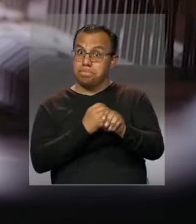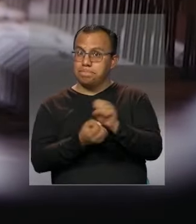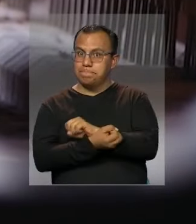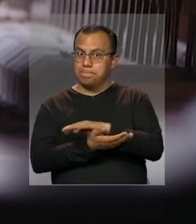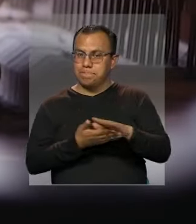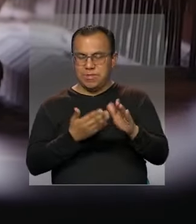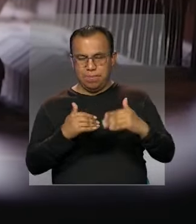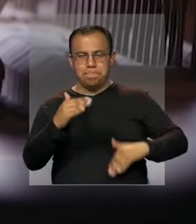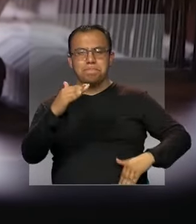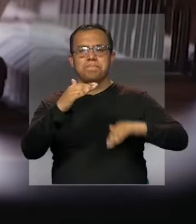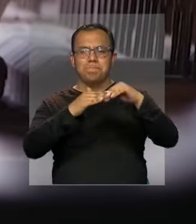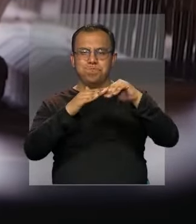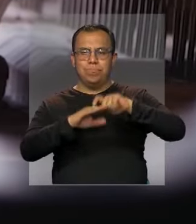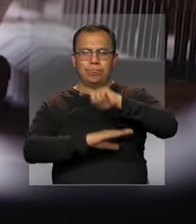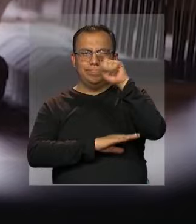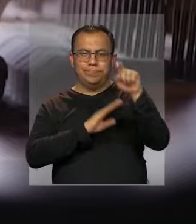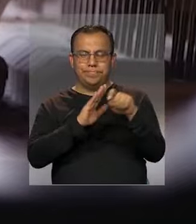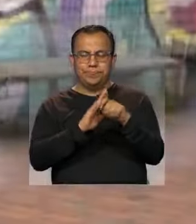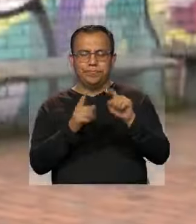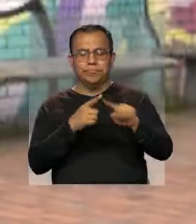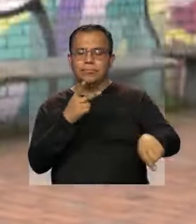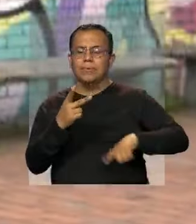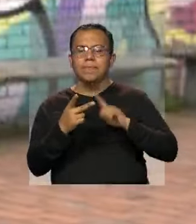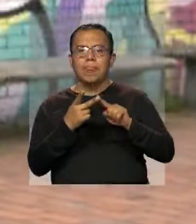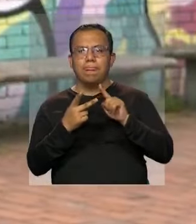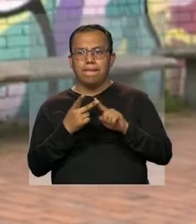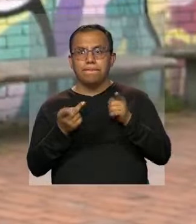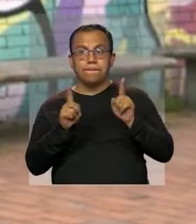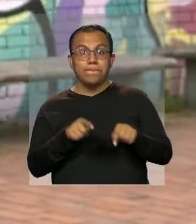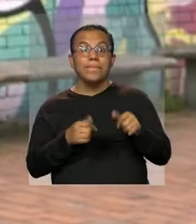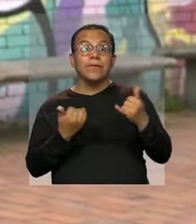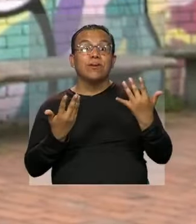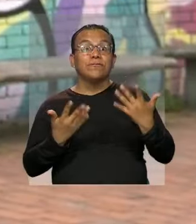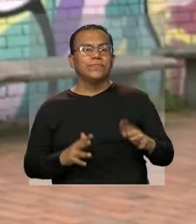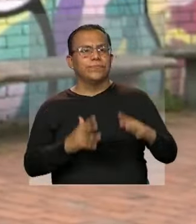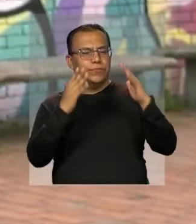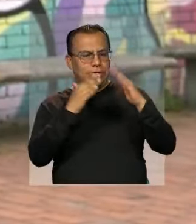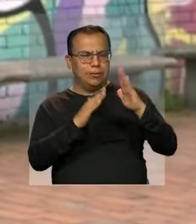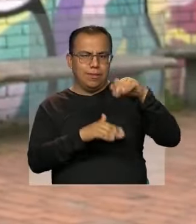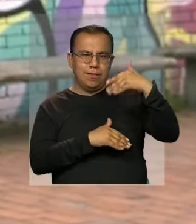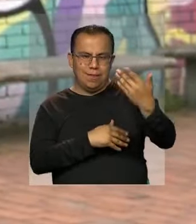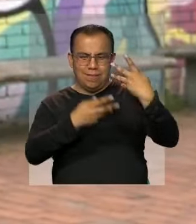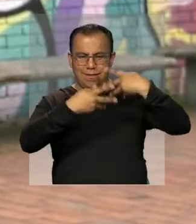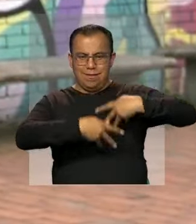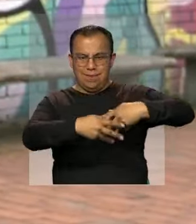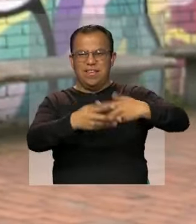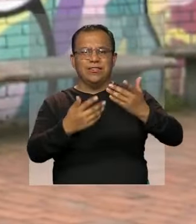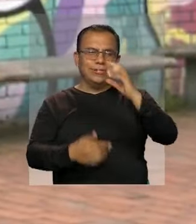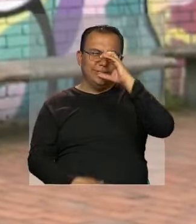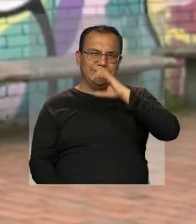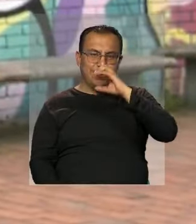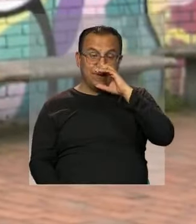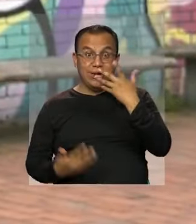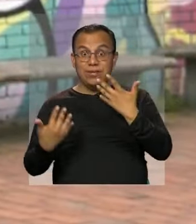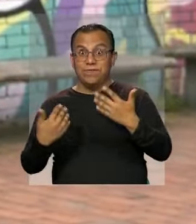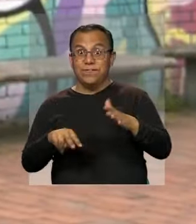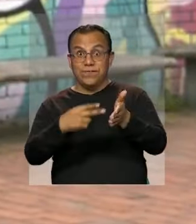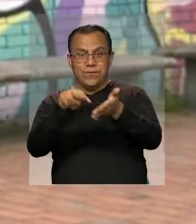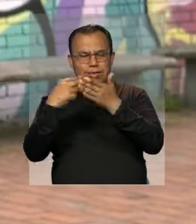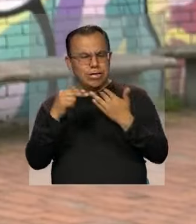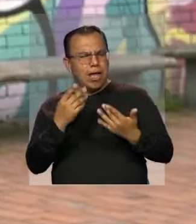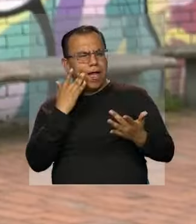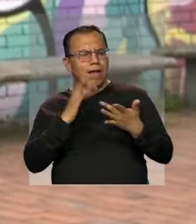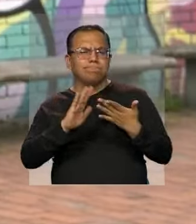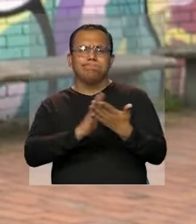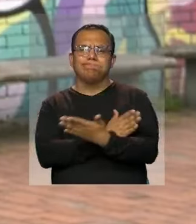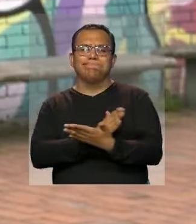hasta completar aforo. Por otro lado, también hay una fiesta post-marcha en Chapinero para todas las que quieran bailar con